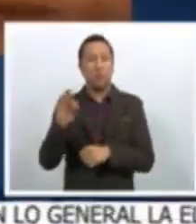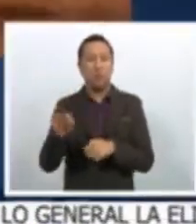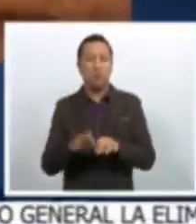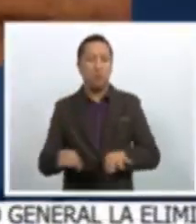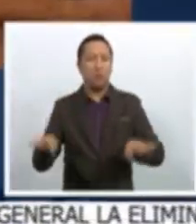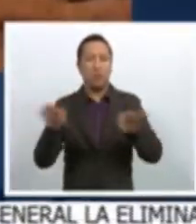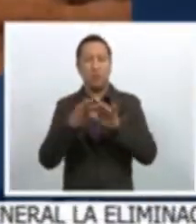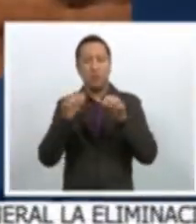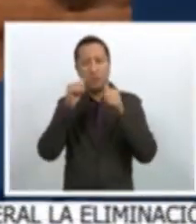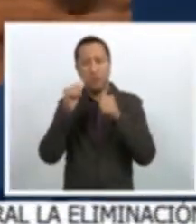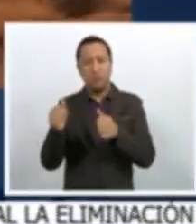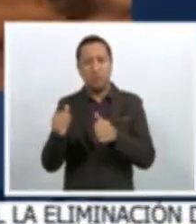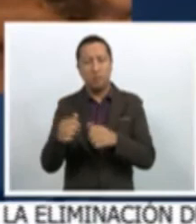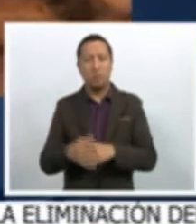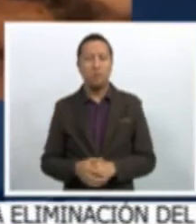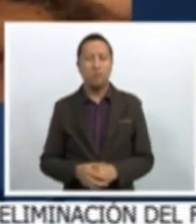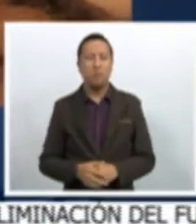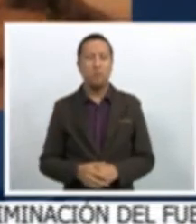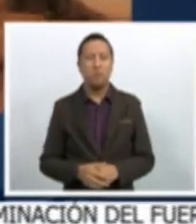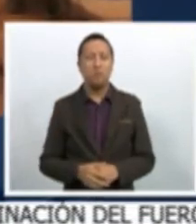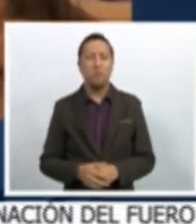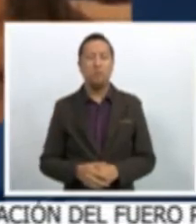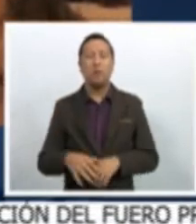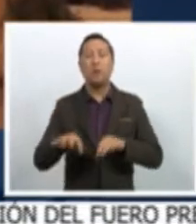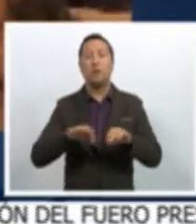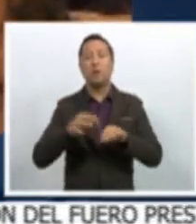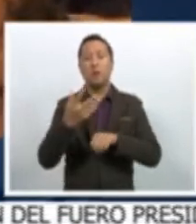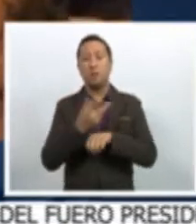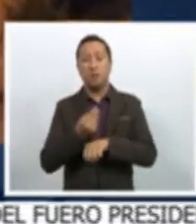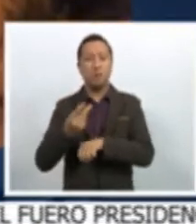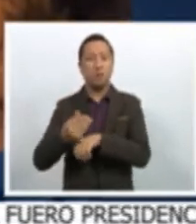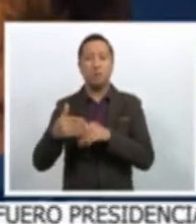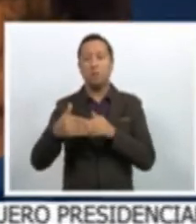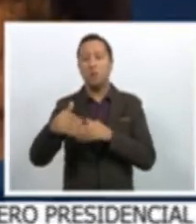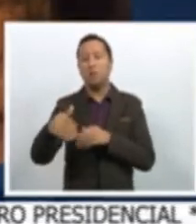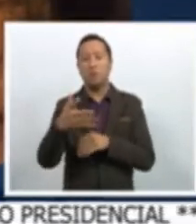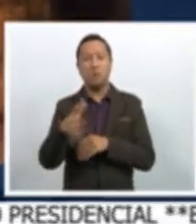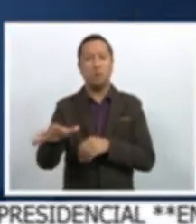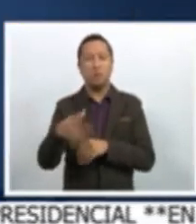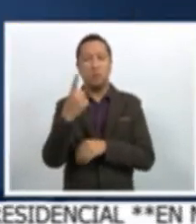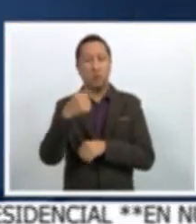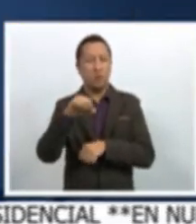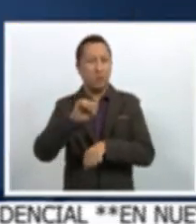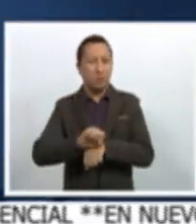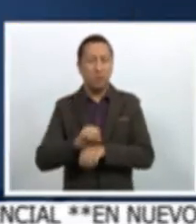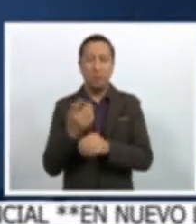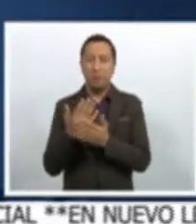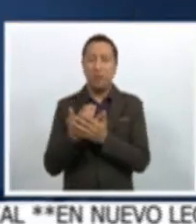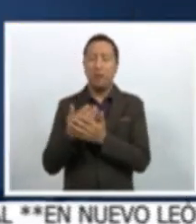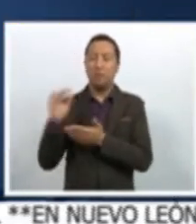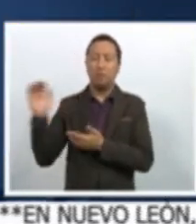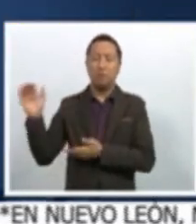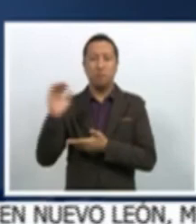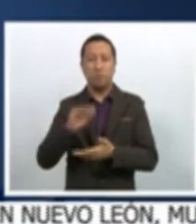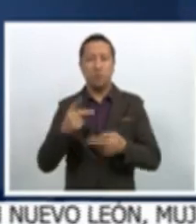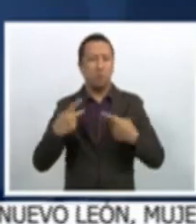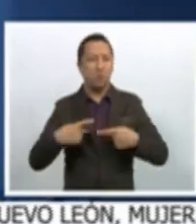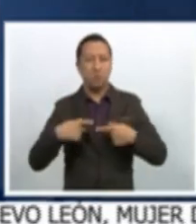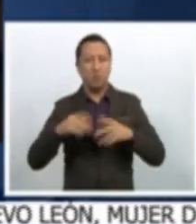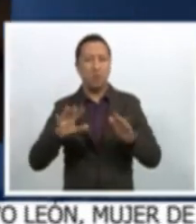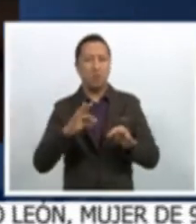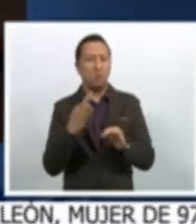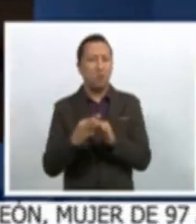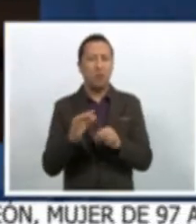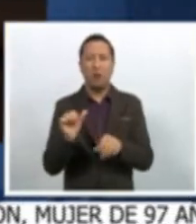iluminado. Mencionó que los trabajos de reparación tardarán una semana en finalizarse, una vez teniendo los repuestos, ya que cuentan con el personal y los vehículos